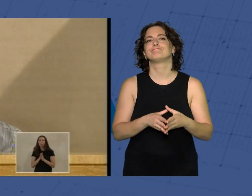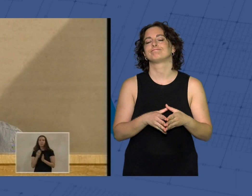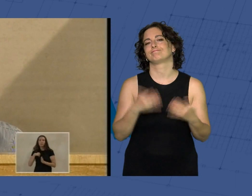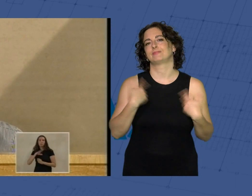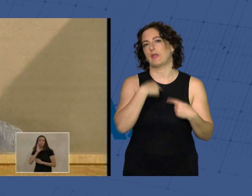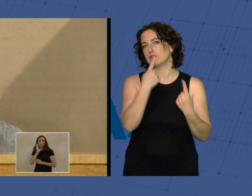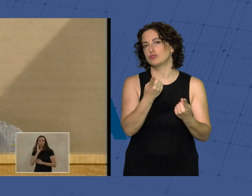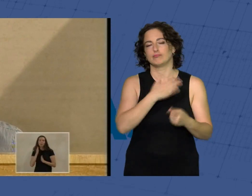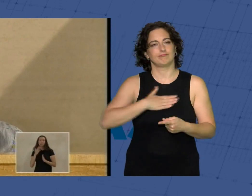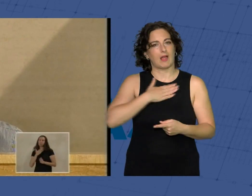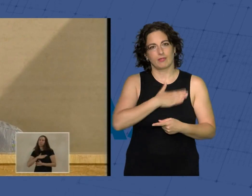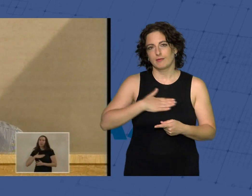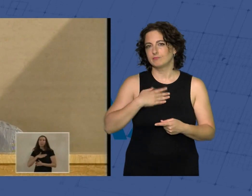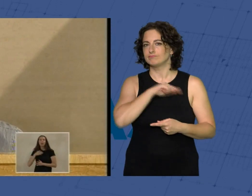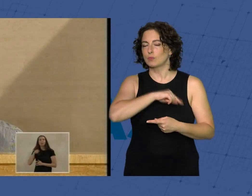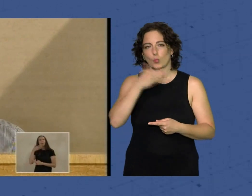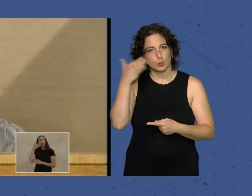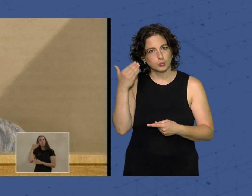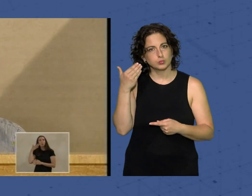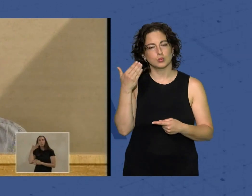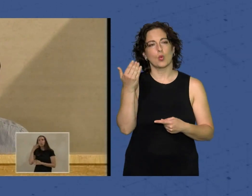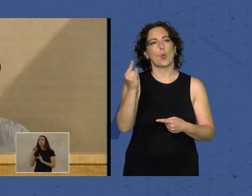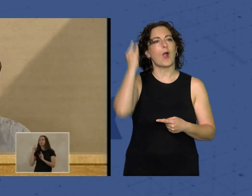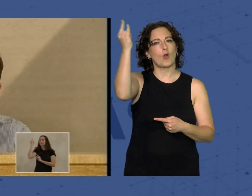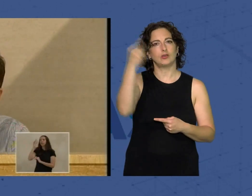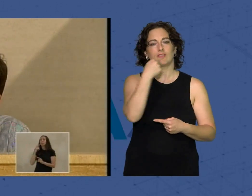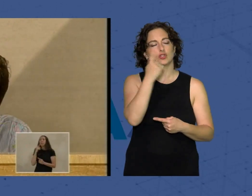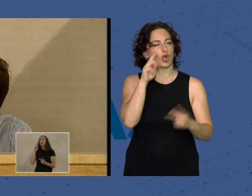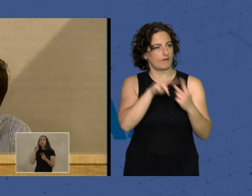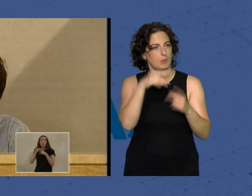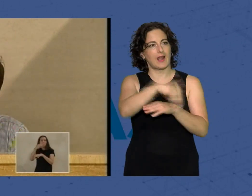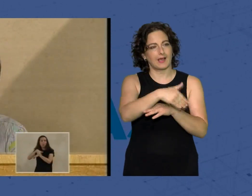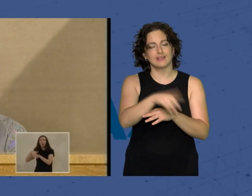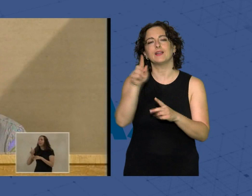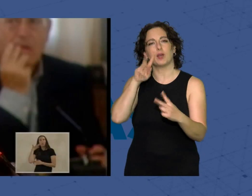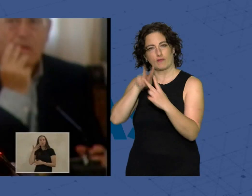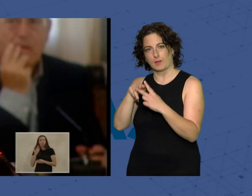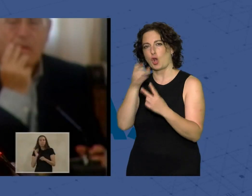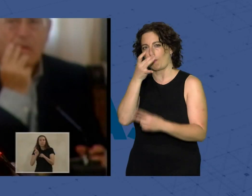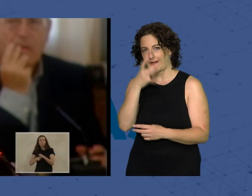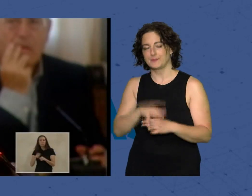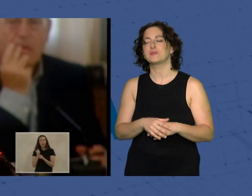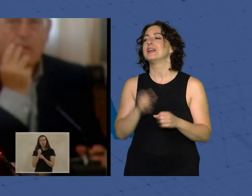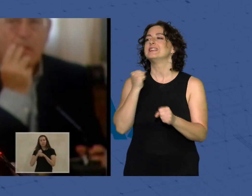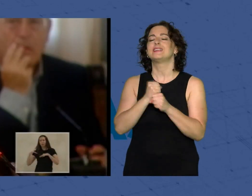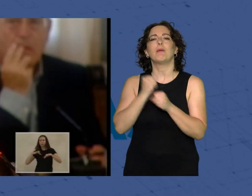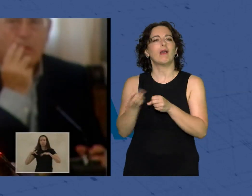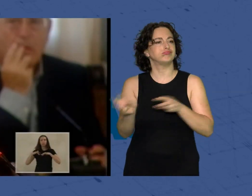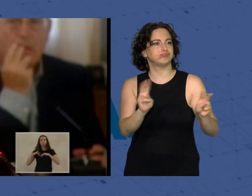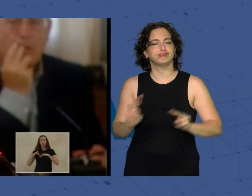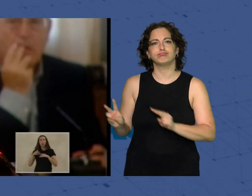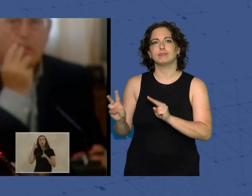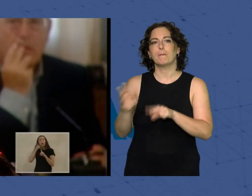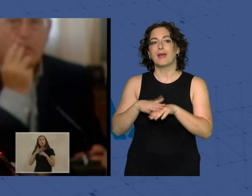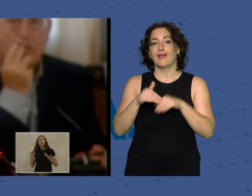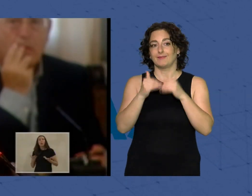dicho, un placer, un orgullo. Juanjo Alonso decía, nos vemos en las calles, también nos veremos en los bares, Juanjo. Trabajar activamente para que nuestra